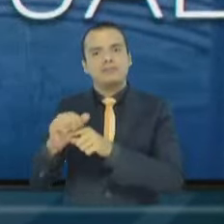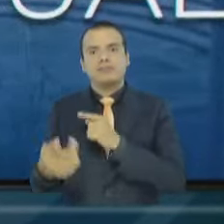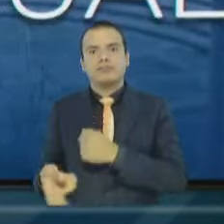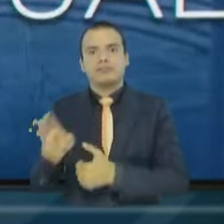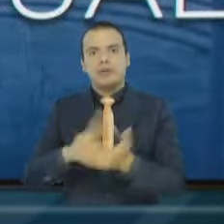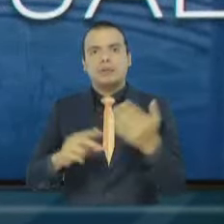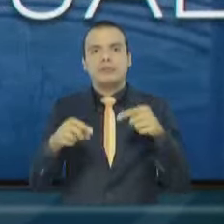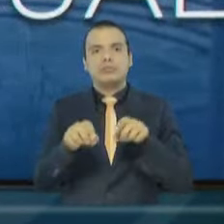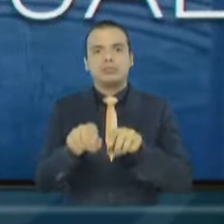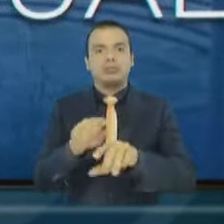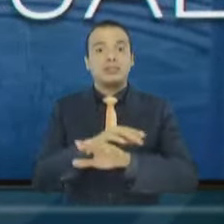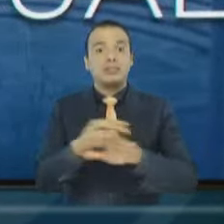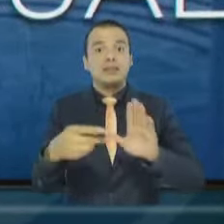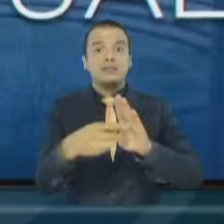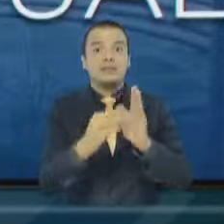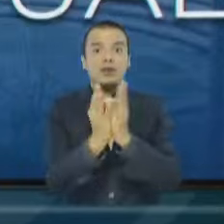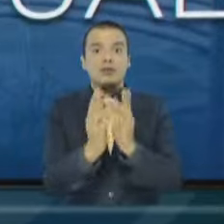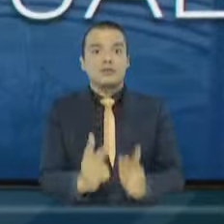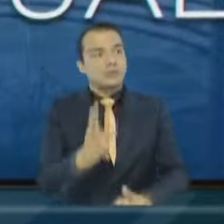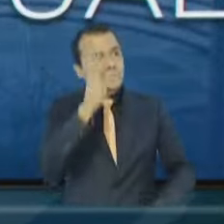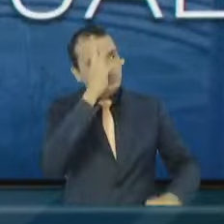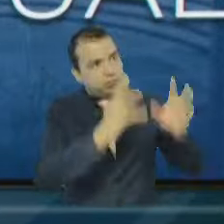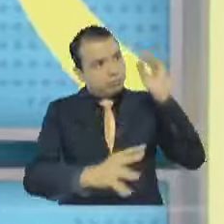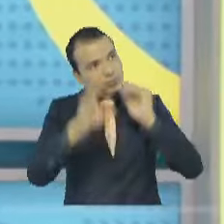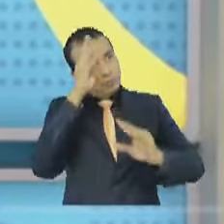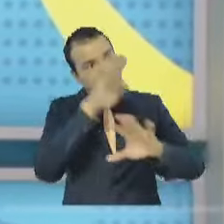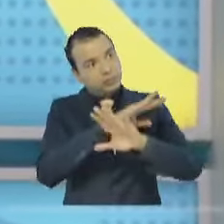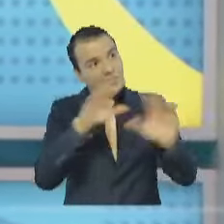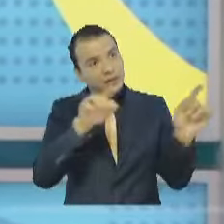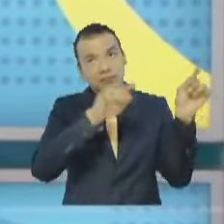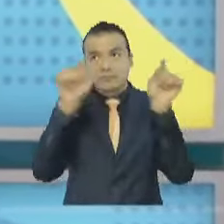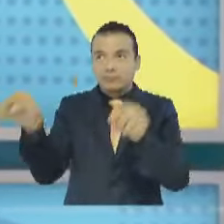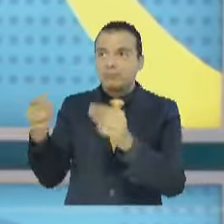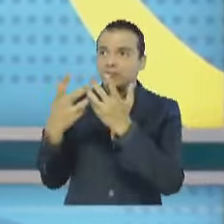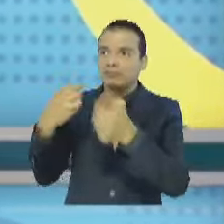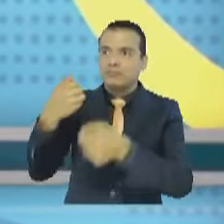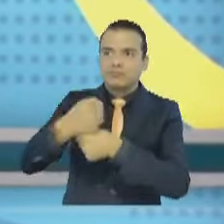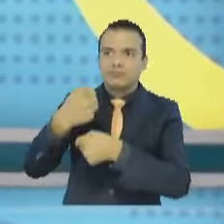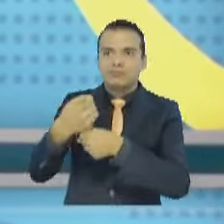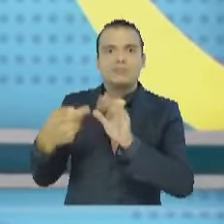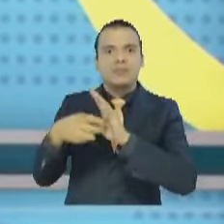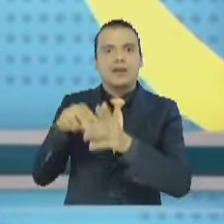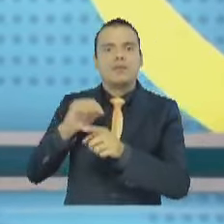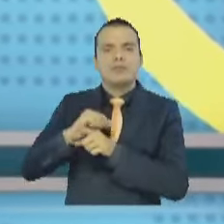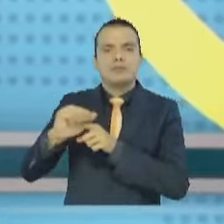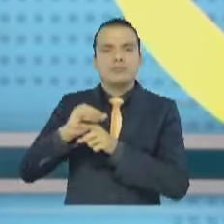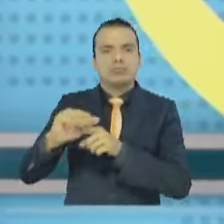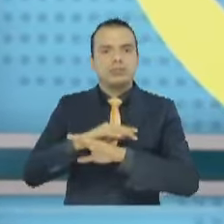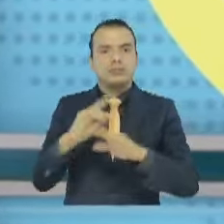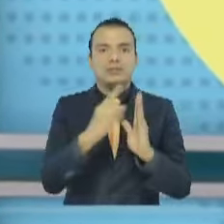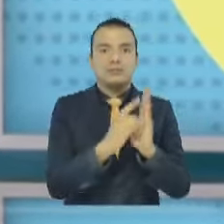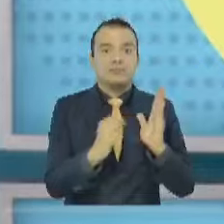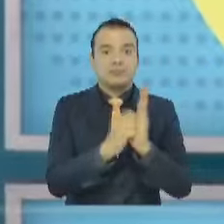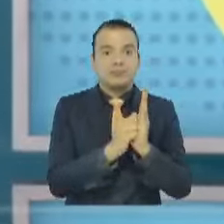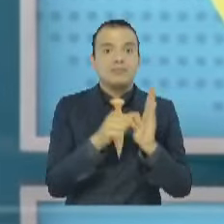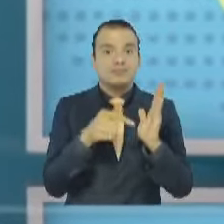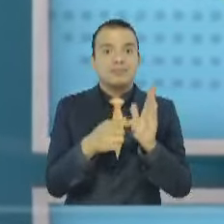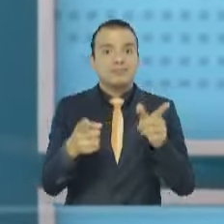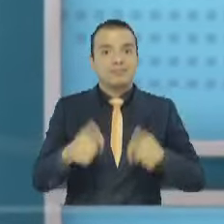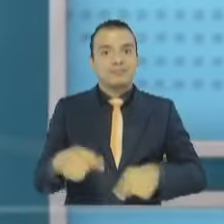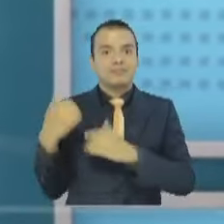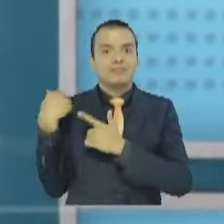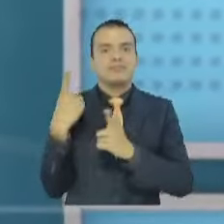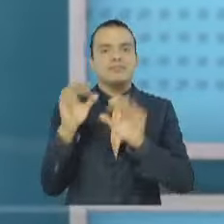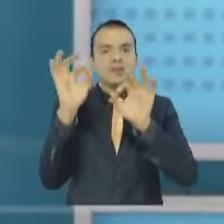experiencia en diferentes empresas durante su formación la Universidad Autónoma de occidente será una de las organizadoras del foro internacional de